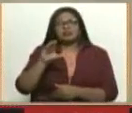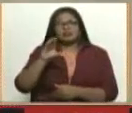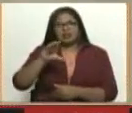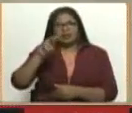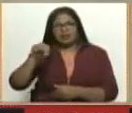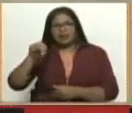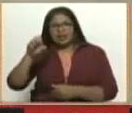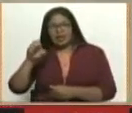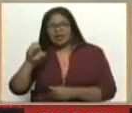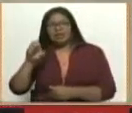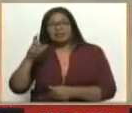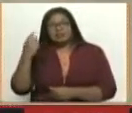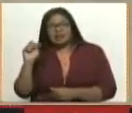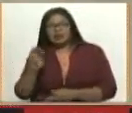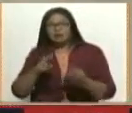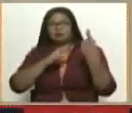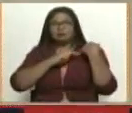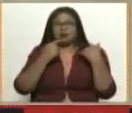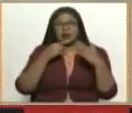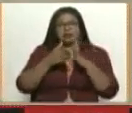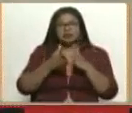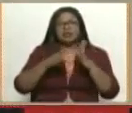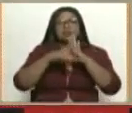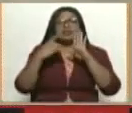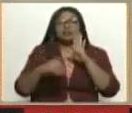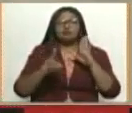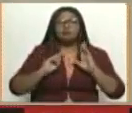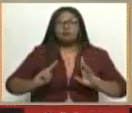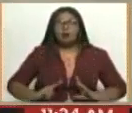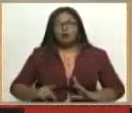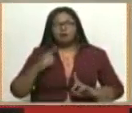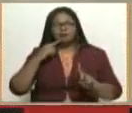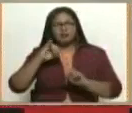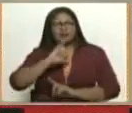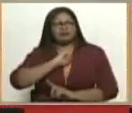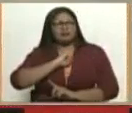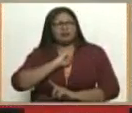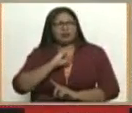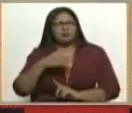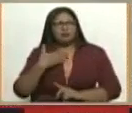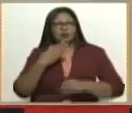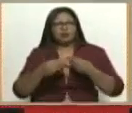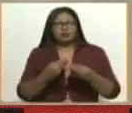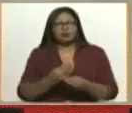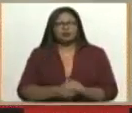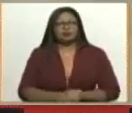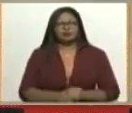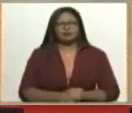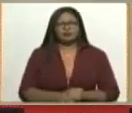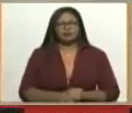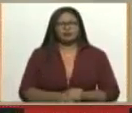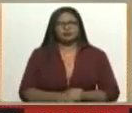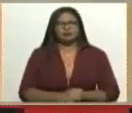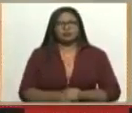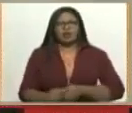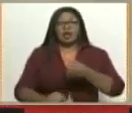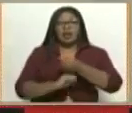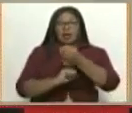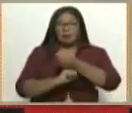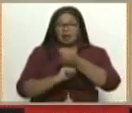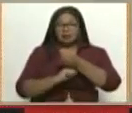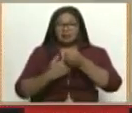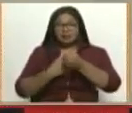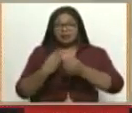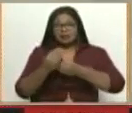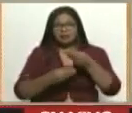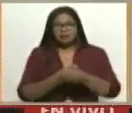misión. Garantizar el derecho humano a la identidad es el sustento, la base para que